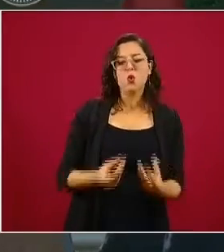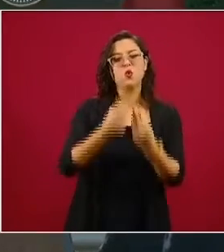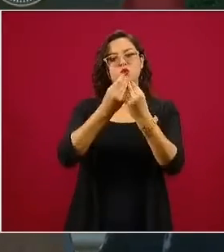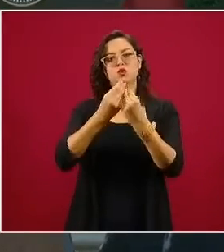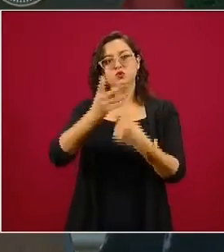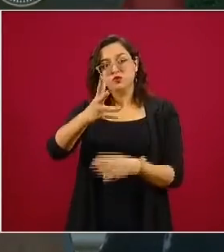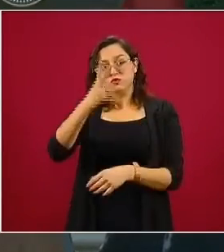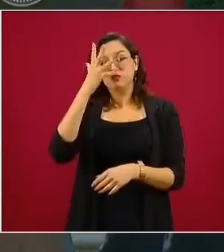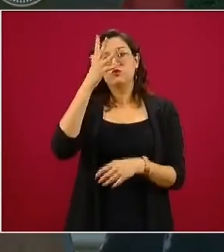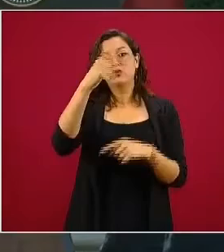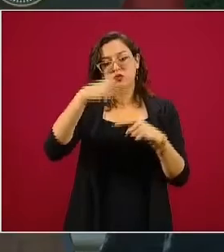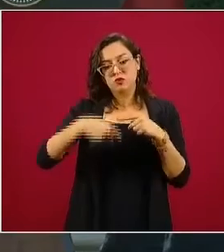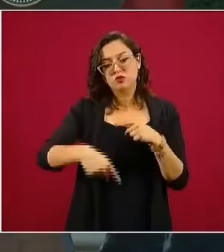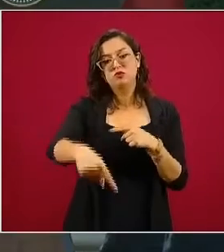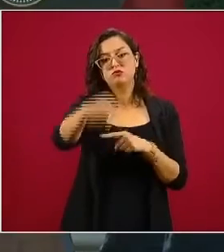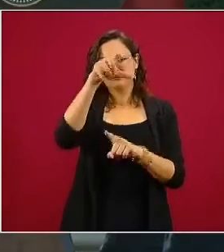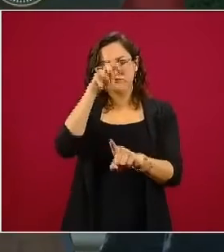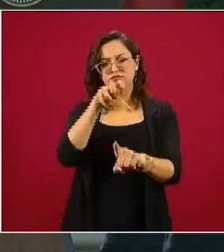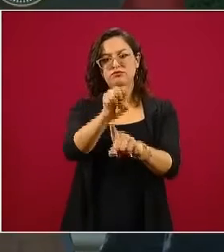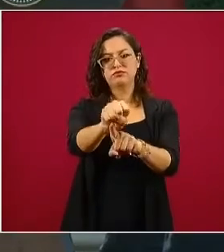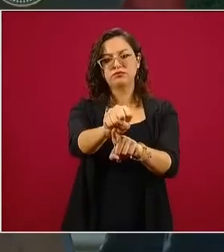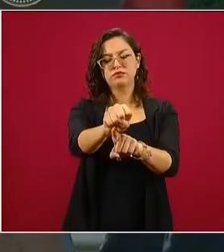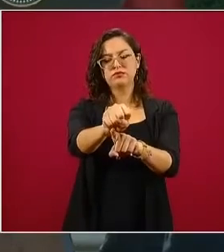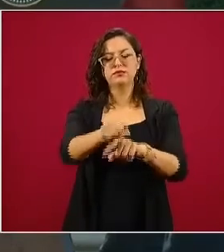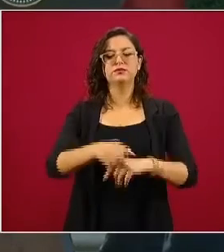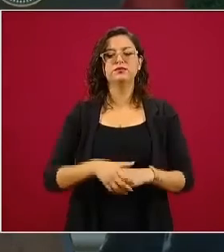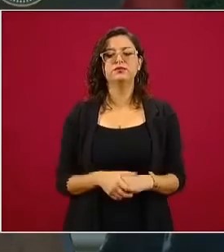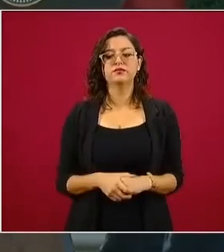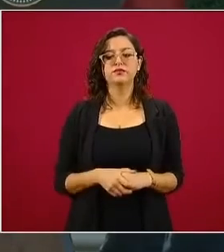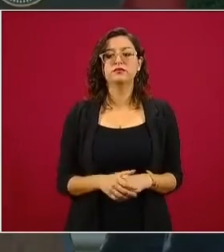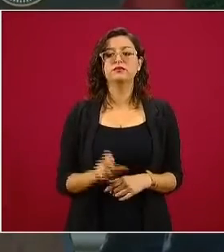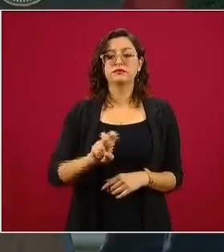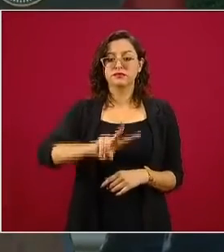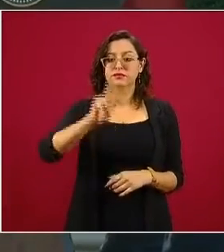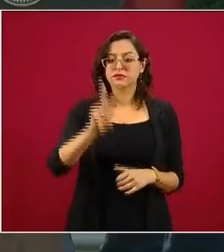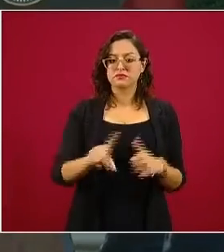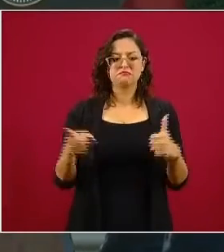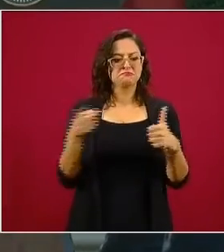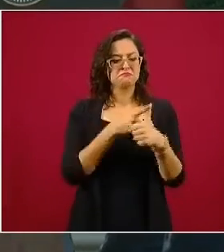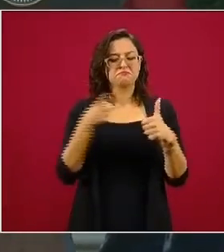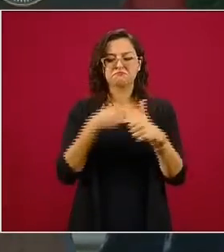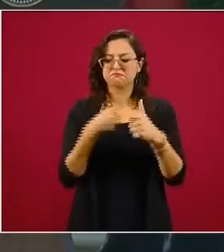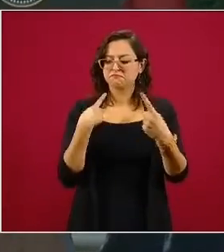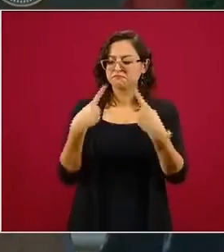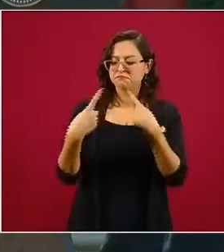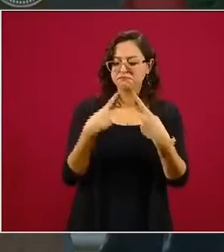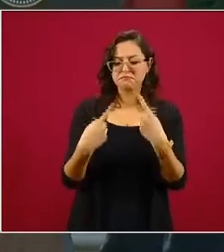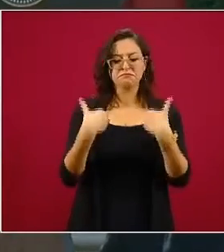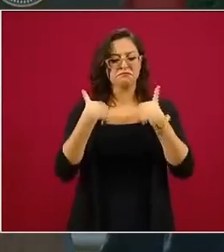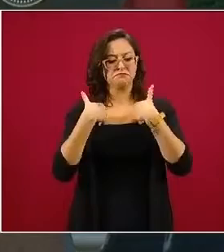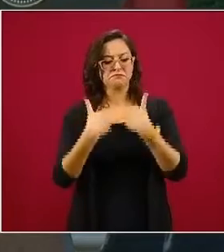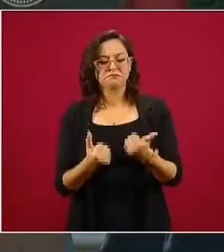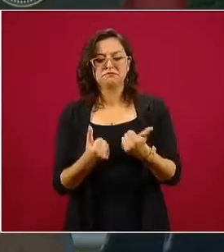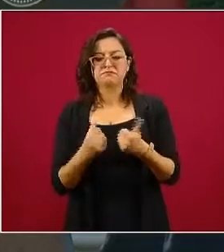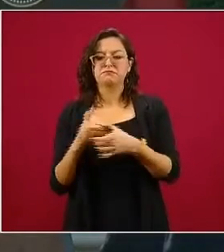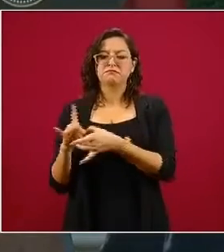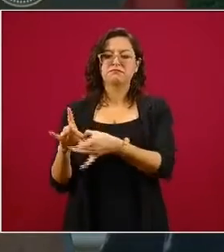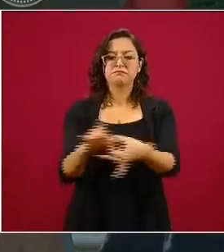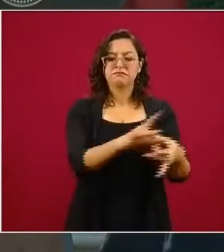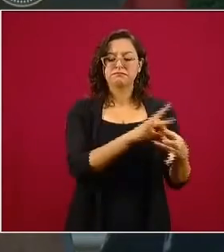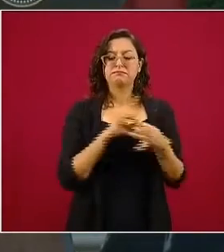porvenir. Es privilegiar el entendimiento, lo que nos une